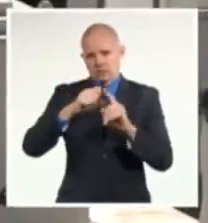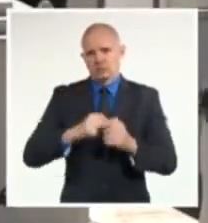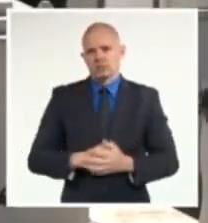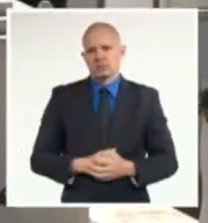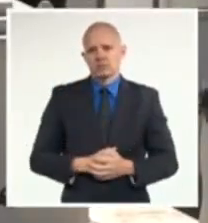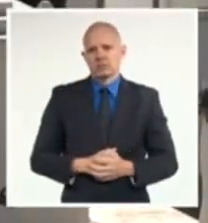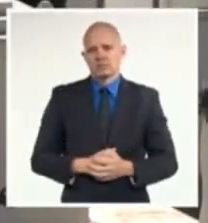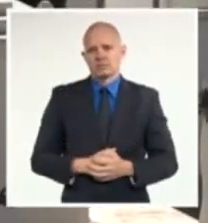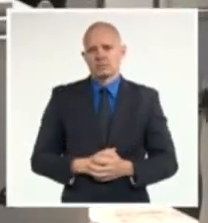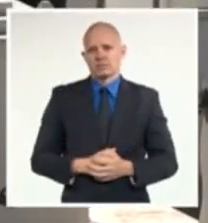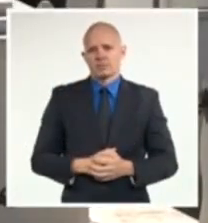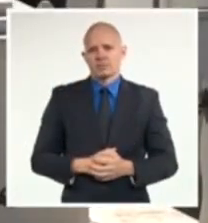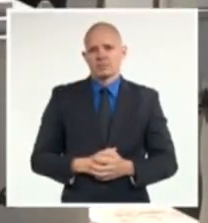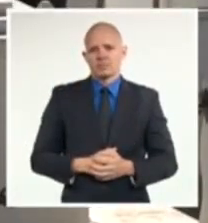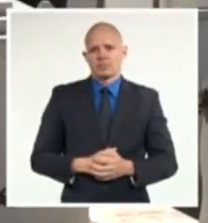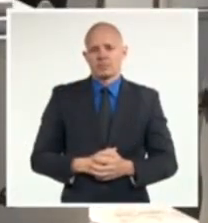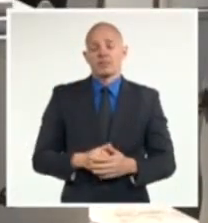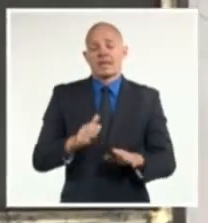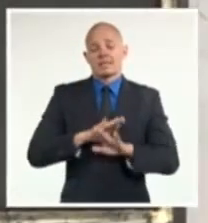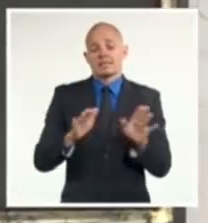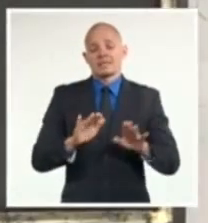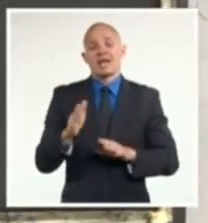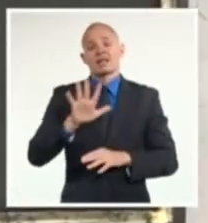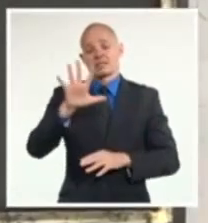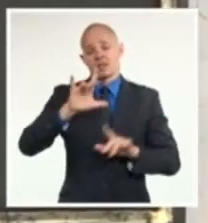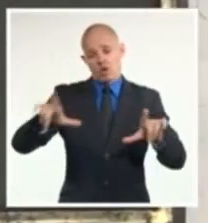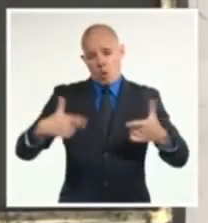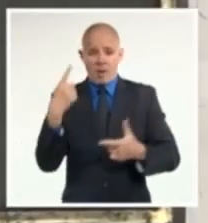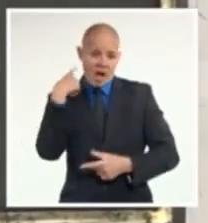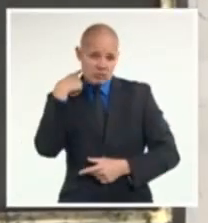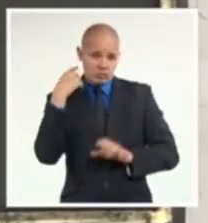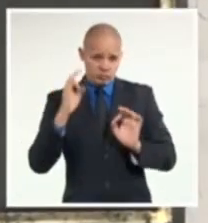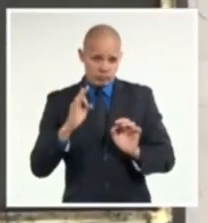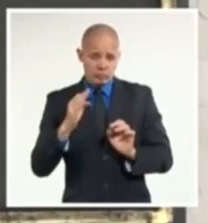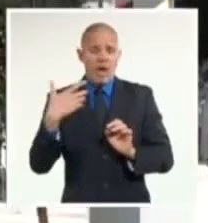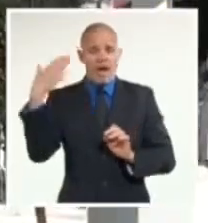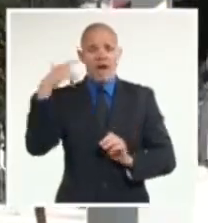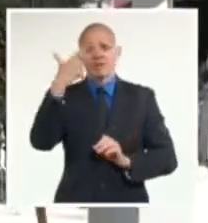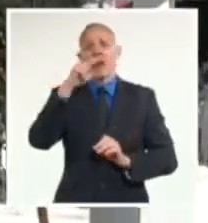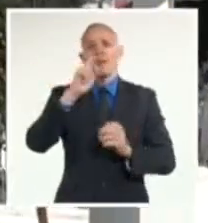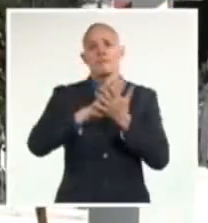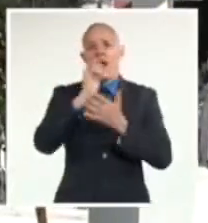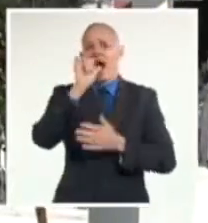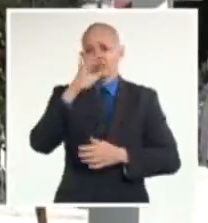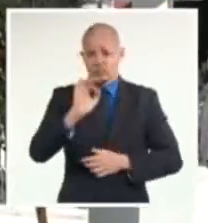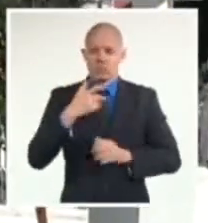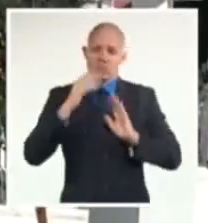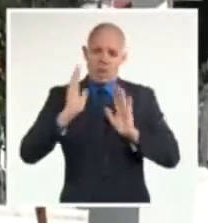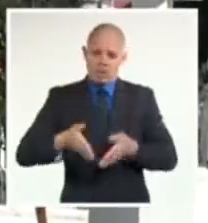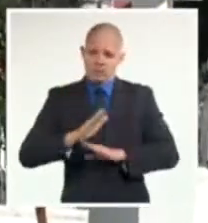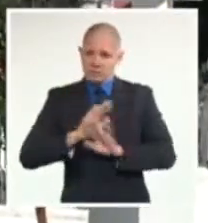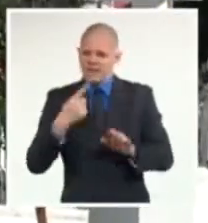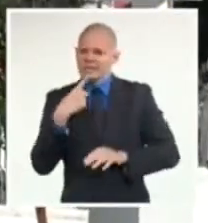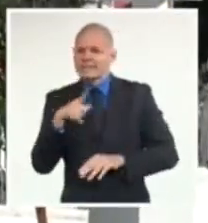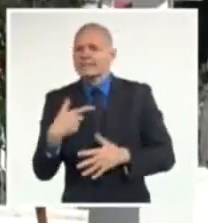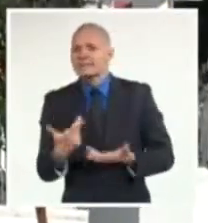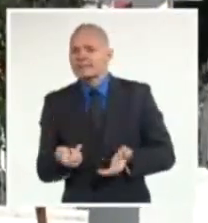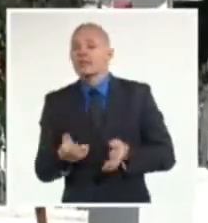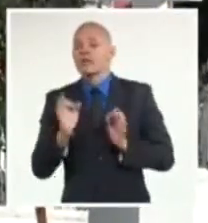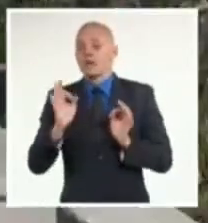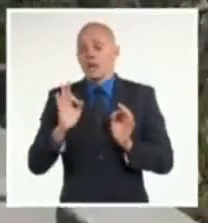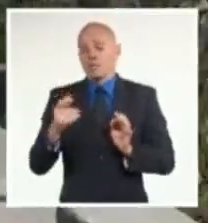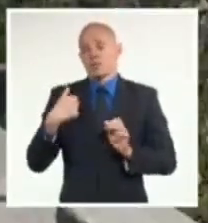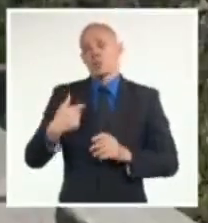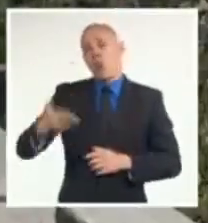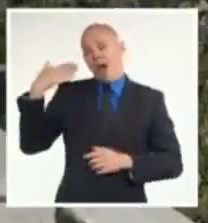A 5 años de su fallecimiento, se cumple la voluntad expresa de Armando Jardábalos. Sus cenizas reposan muy cerca del compañero de